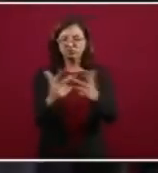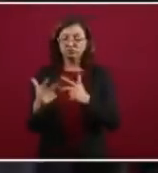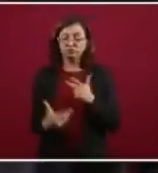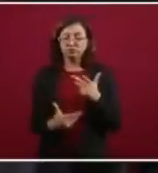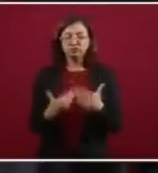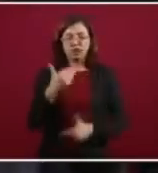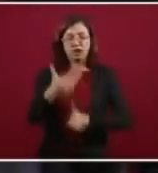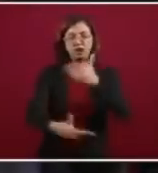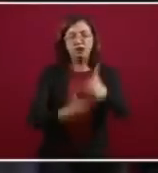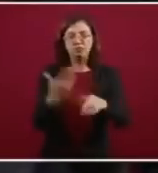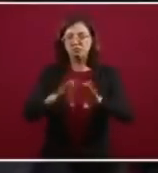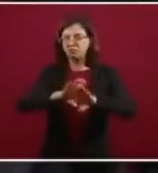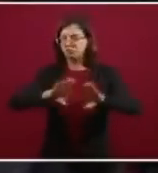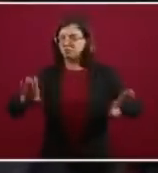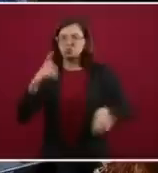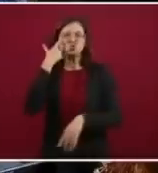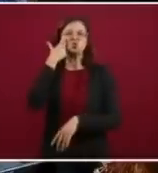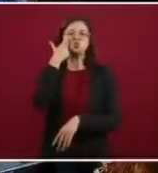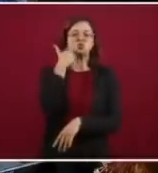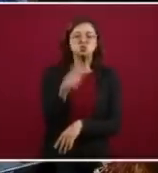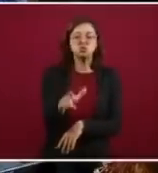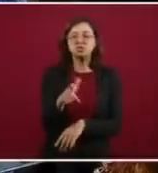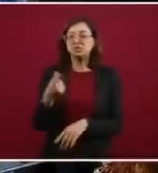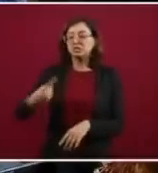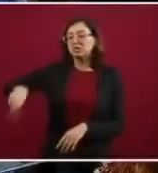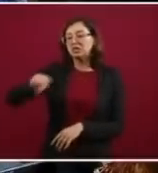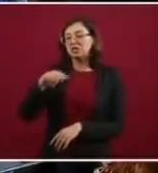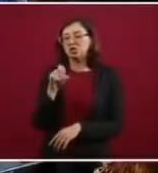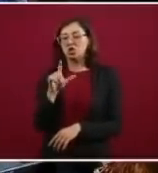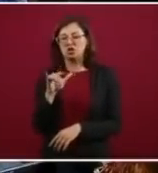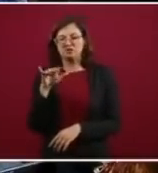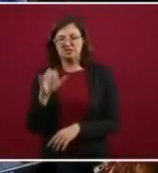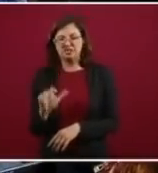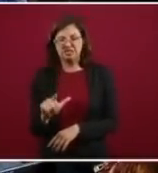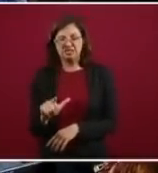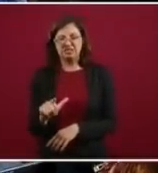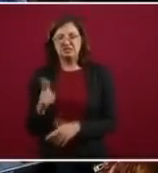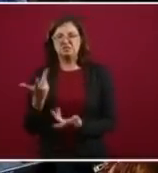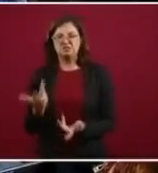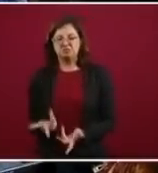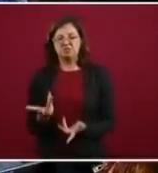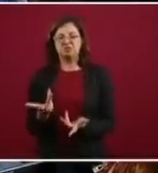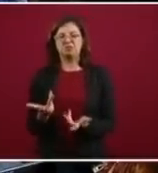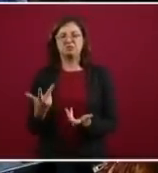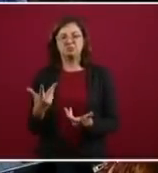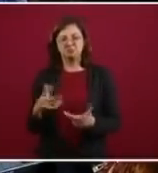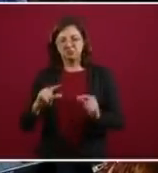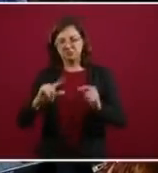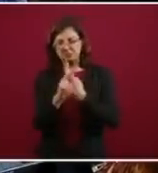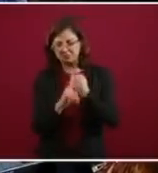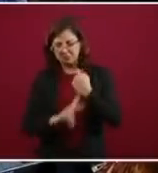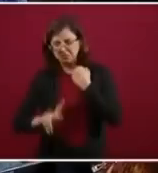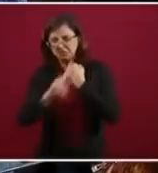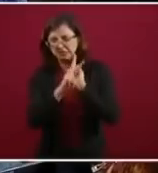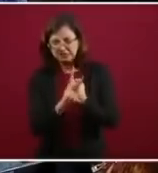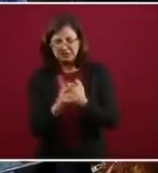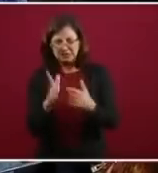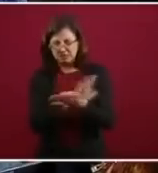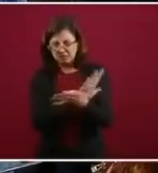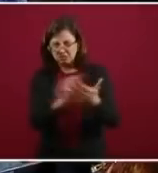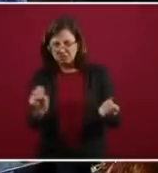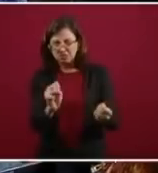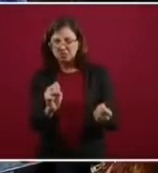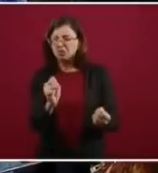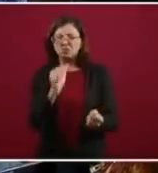democrático. Es parte del coletazo del neoliberalismo que cuando no destruye el modelo de Estado-Nación, lo pervierte.